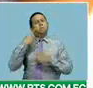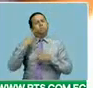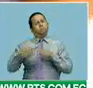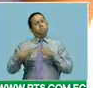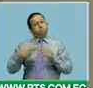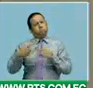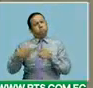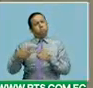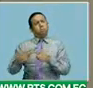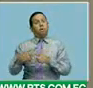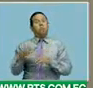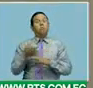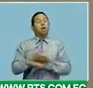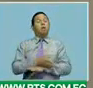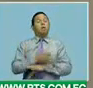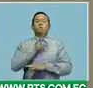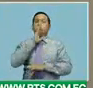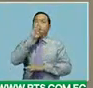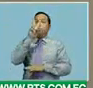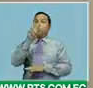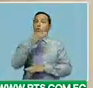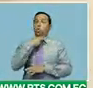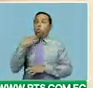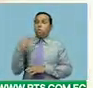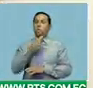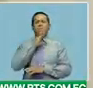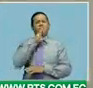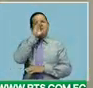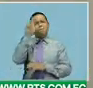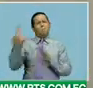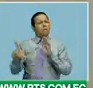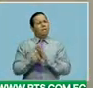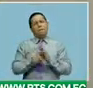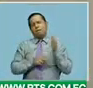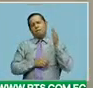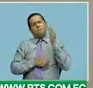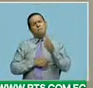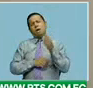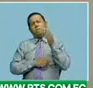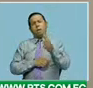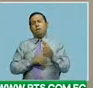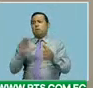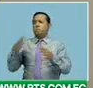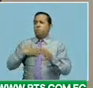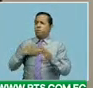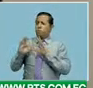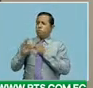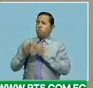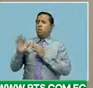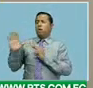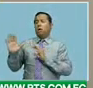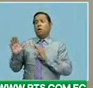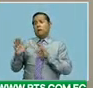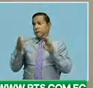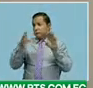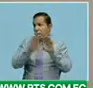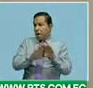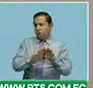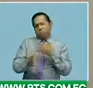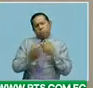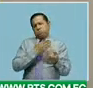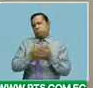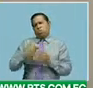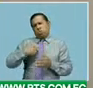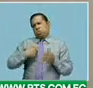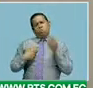puntual, en cada 12 de noviembre. Y yo dije entre mí y mi familia, si está cerrado yo me cojo de la red de fiebre y rezo, pero ya